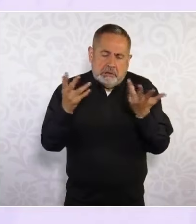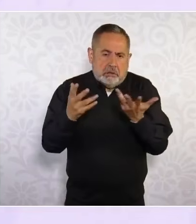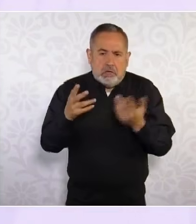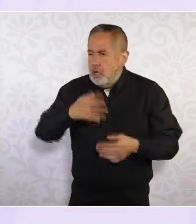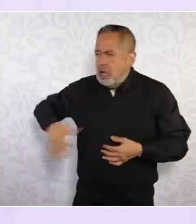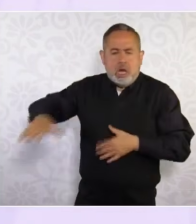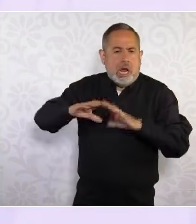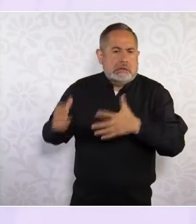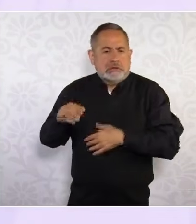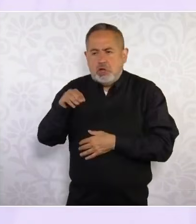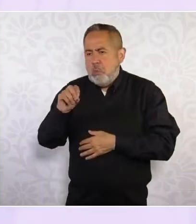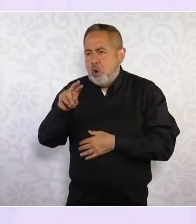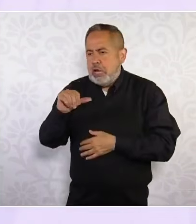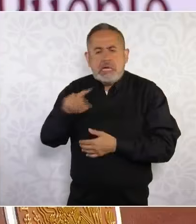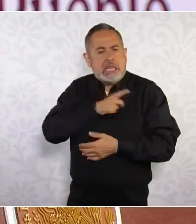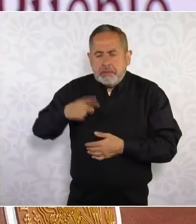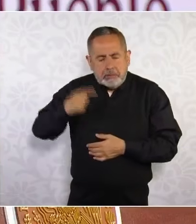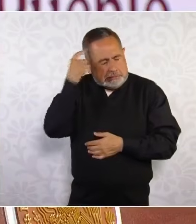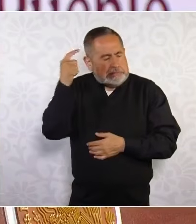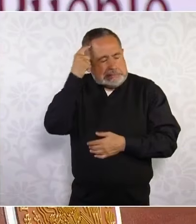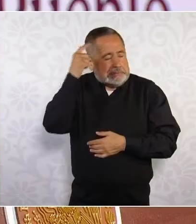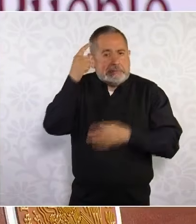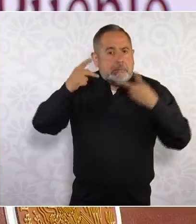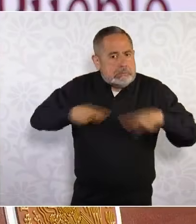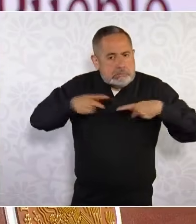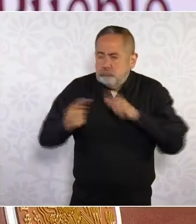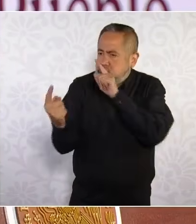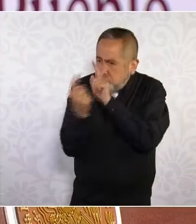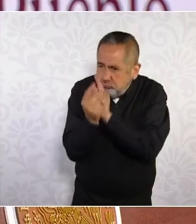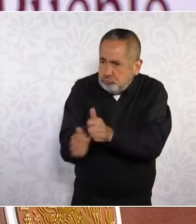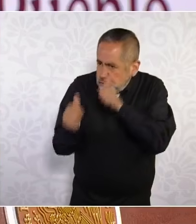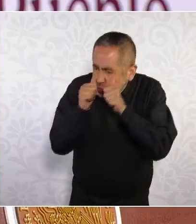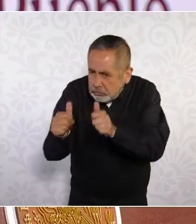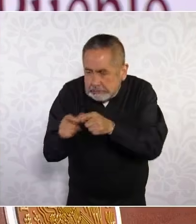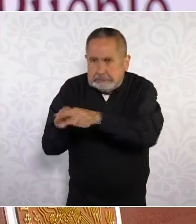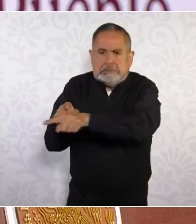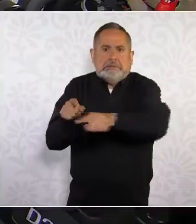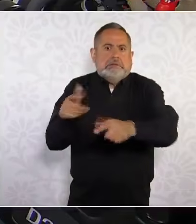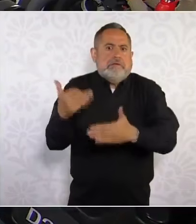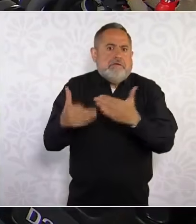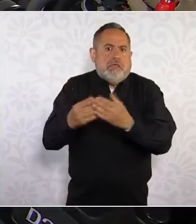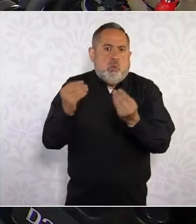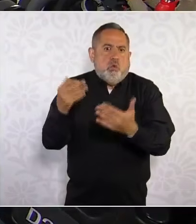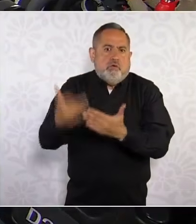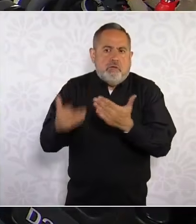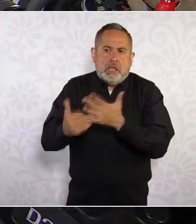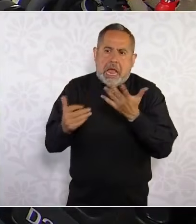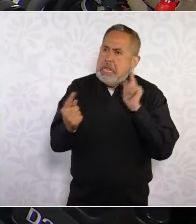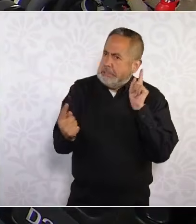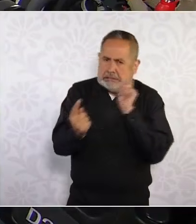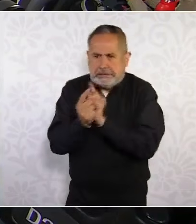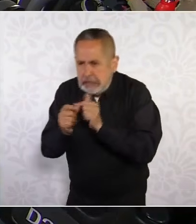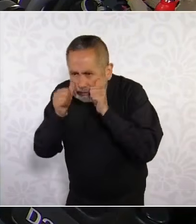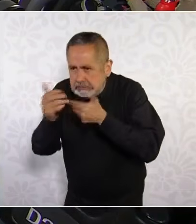este movimiento pues tenemos que tener presente siempre, y más cuando ves carencias tan importantes en una población. Ese